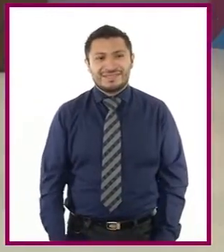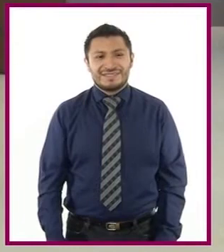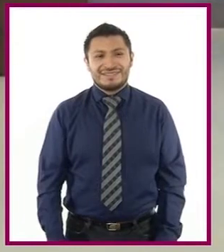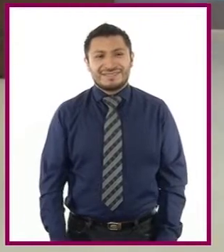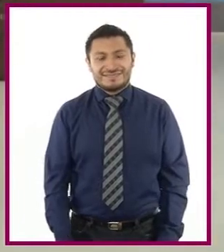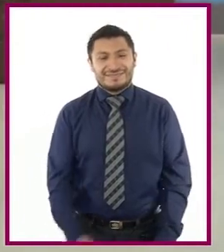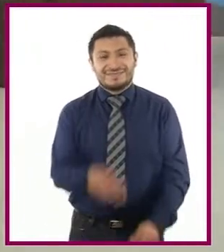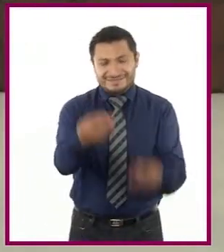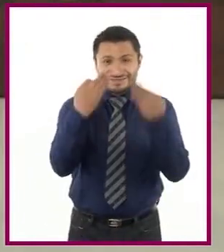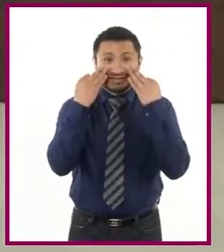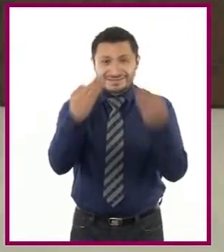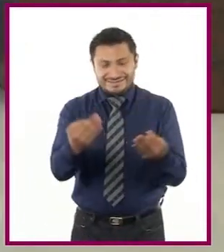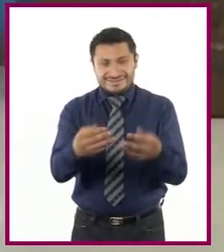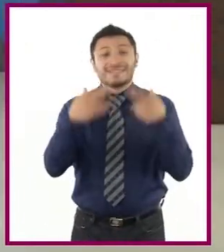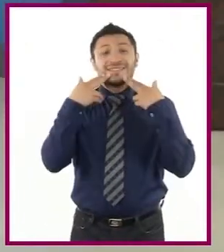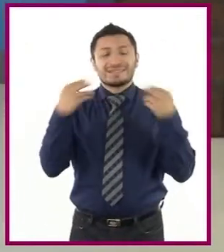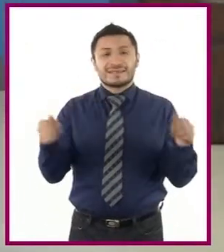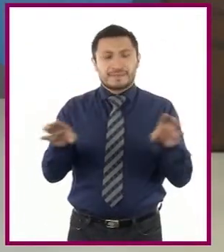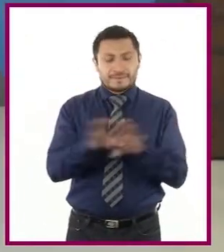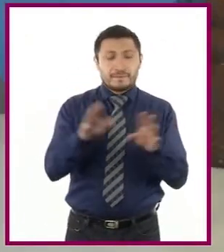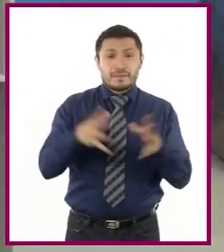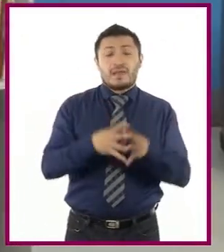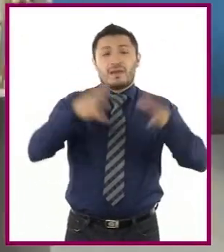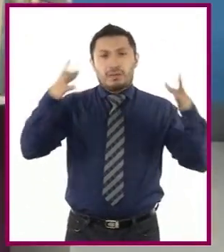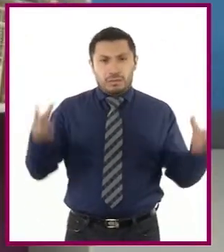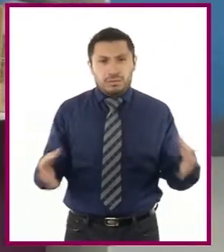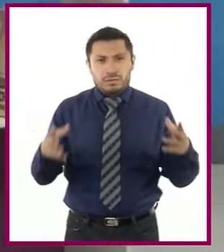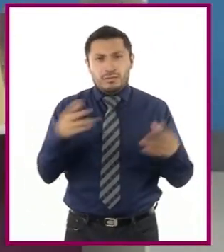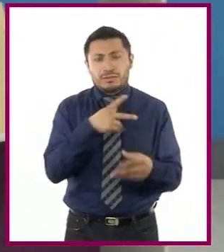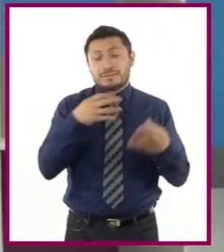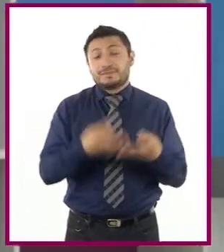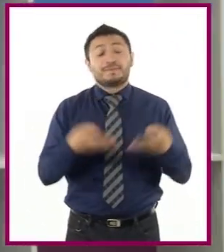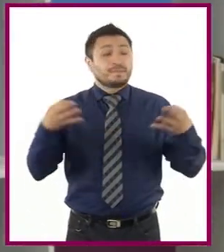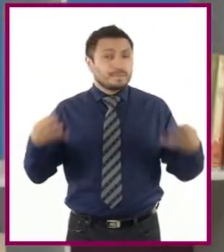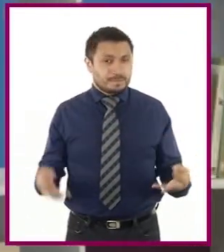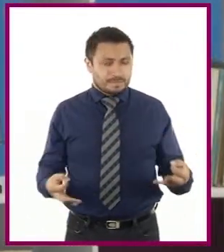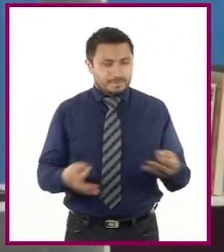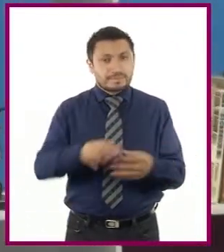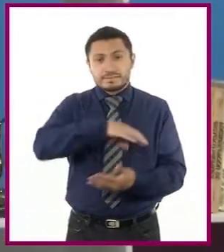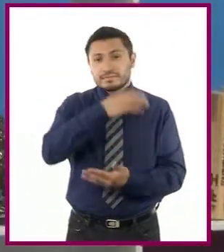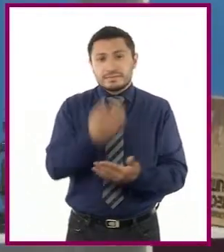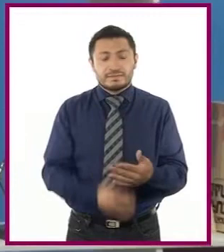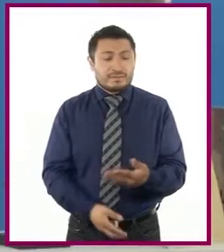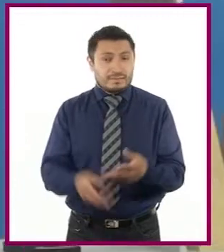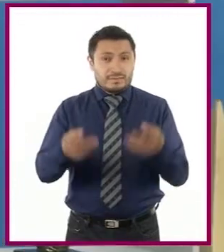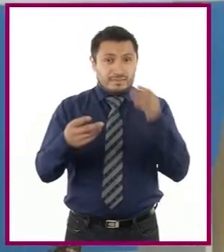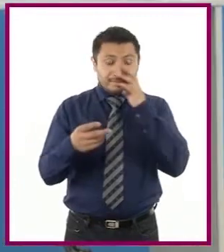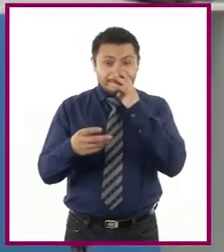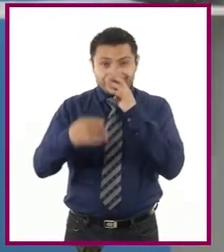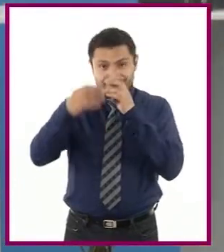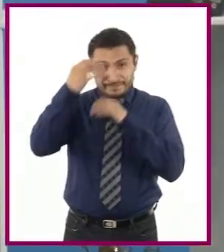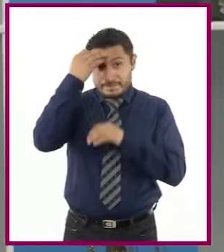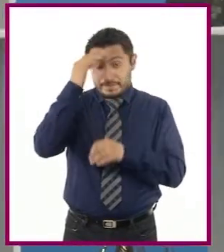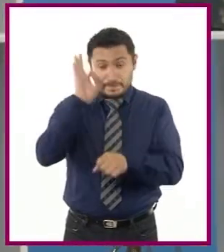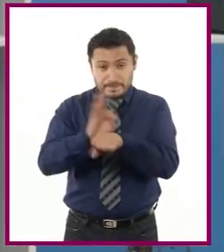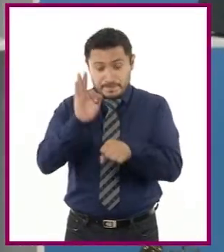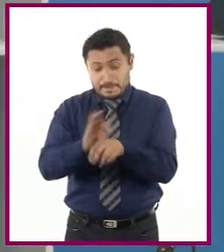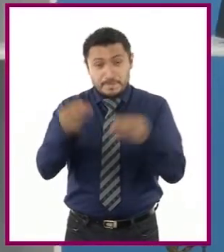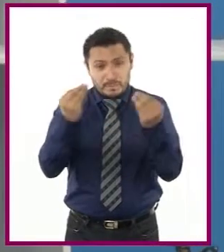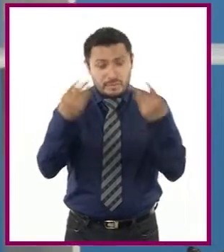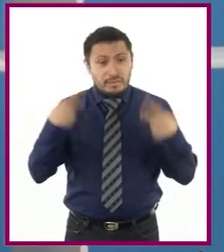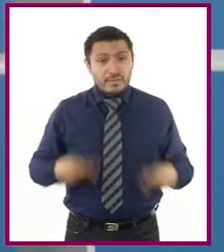Como se dieron cuenta, las haciendas eran grandes propiedades de tierra donde se contrataban y daba cierta protección a numerosas